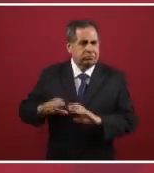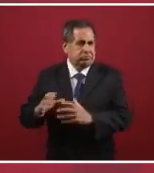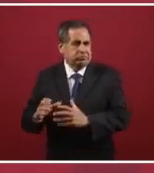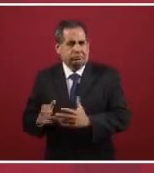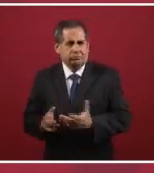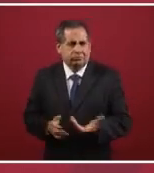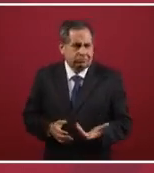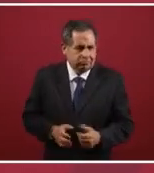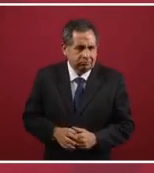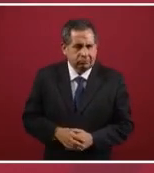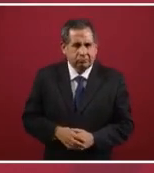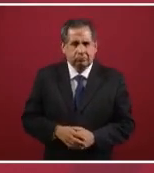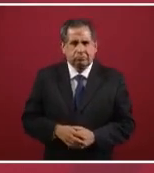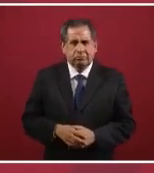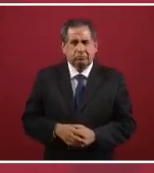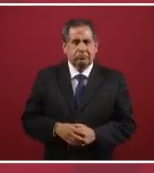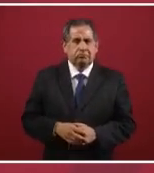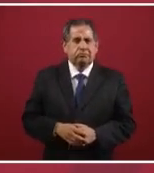Ejecutivo.